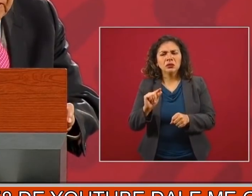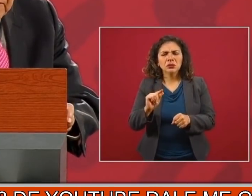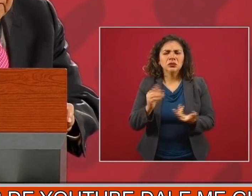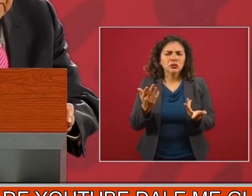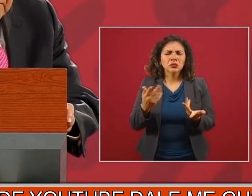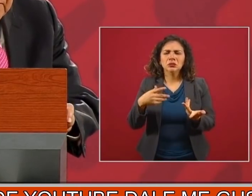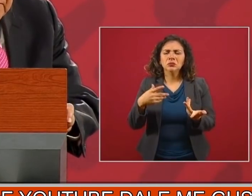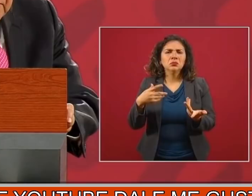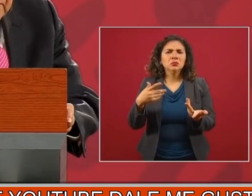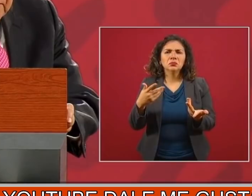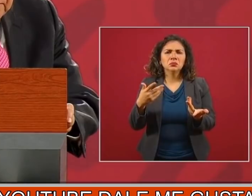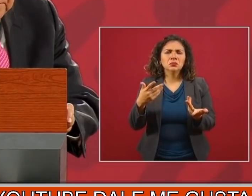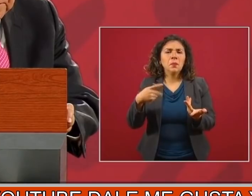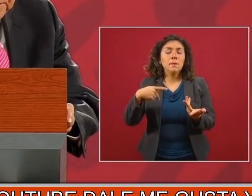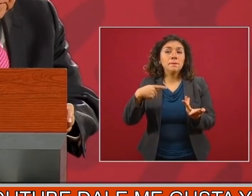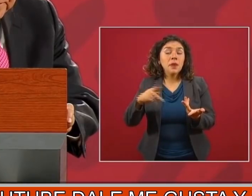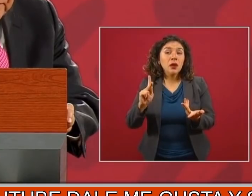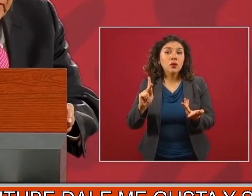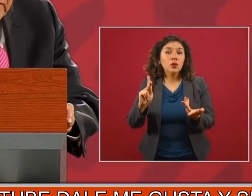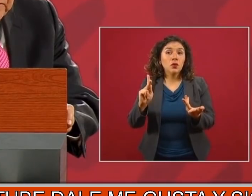no está en